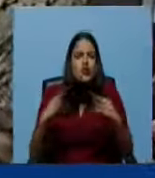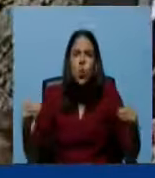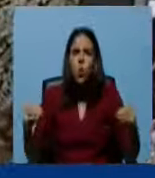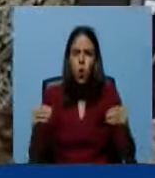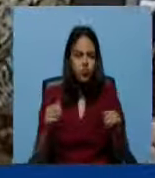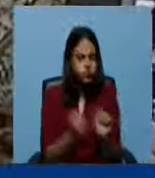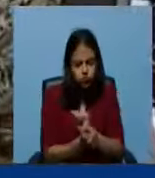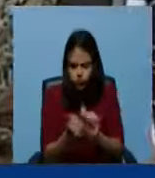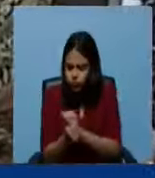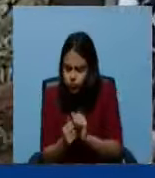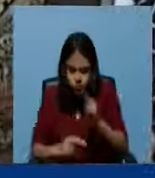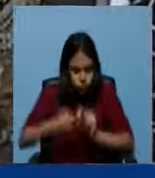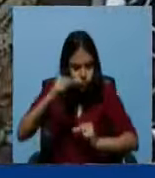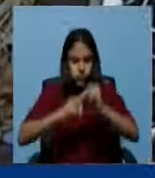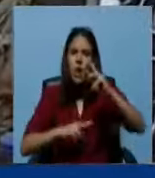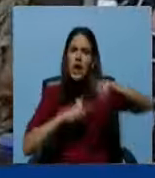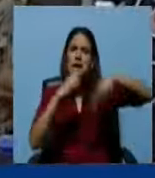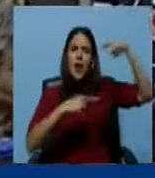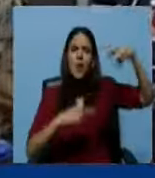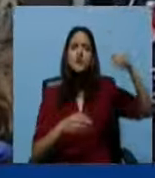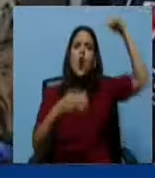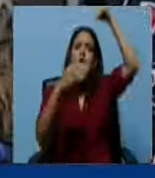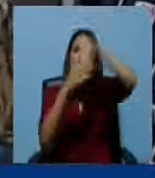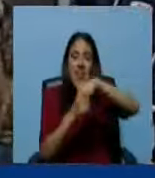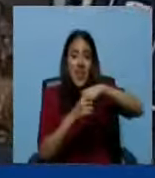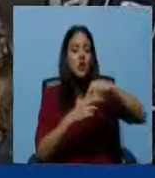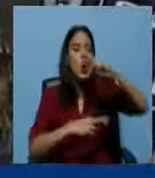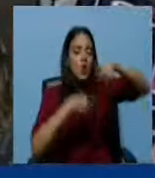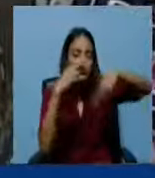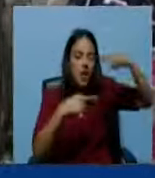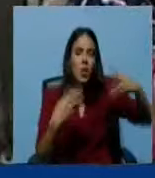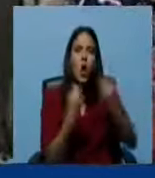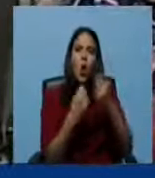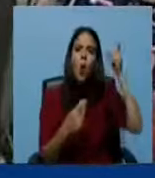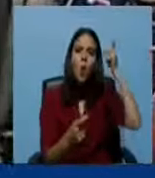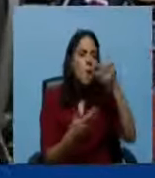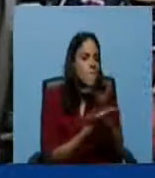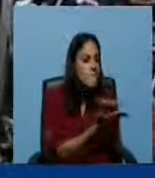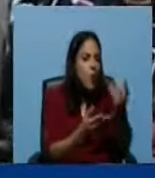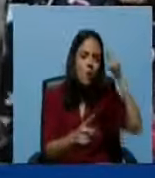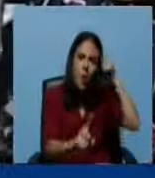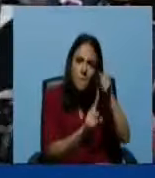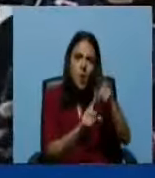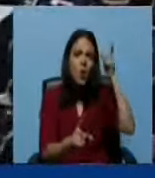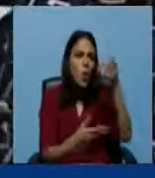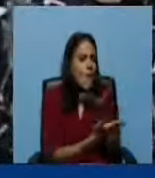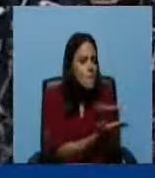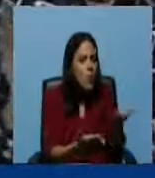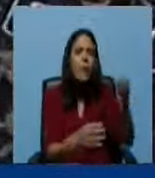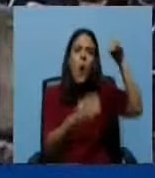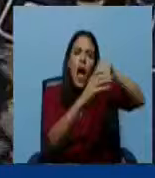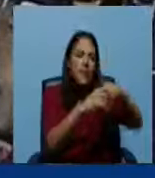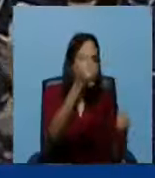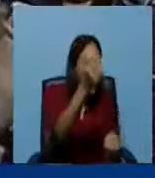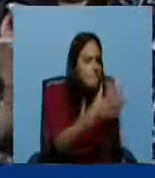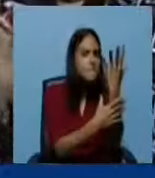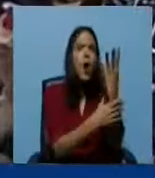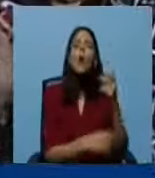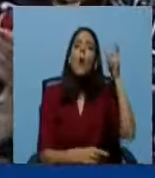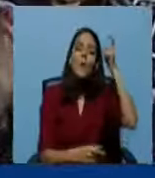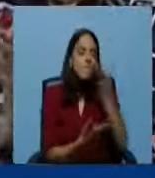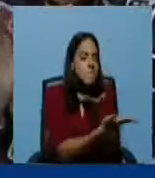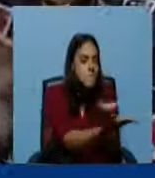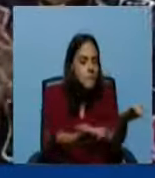revolución, una revolución dentro de la revolución con el pueblo, para el pueblo y desde el pueblo.